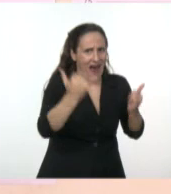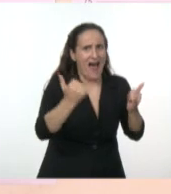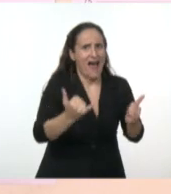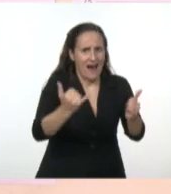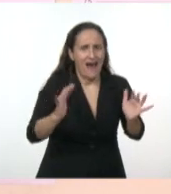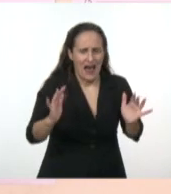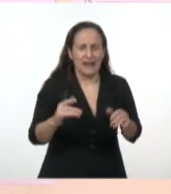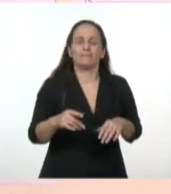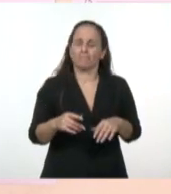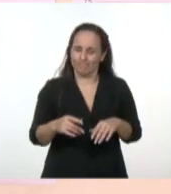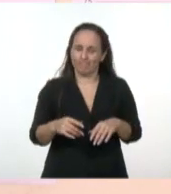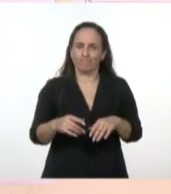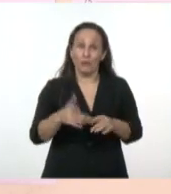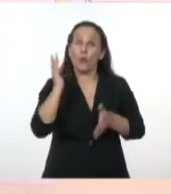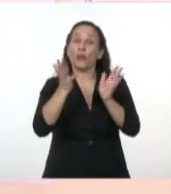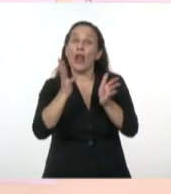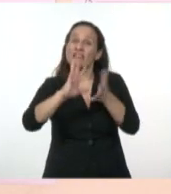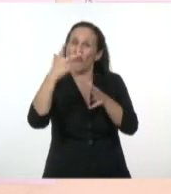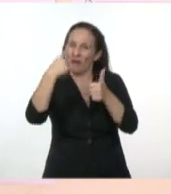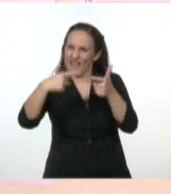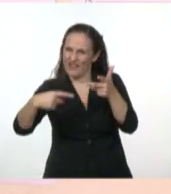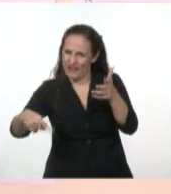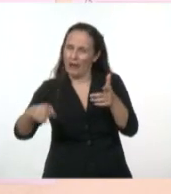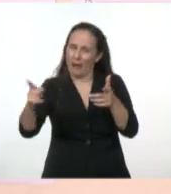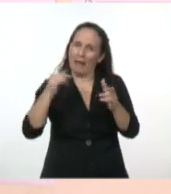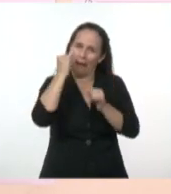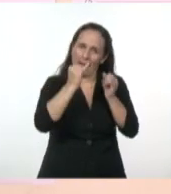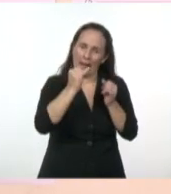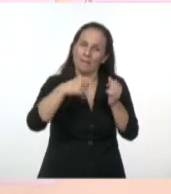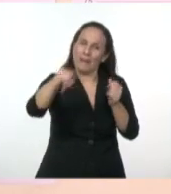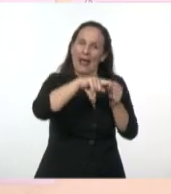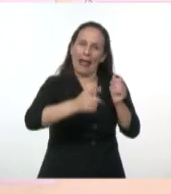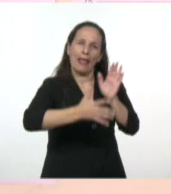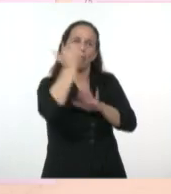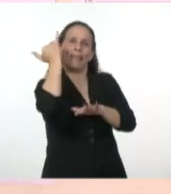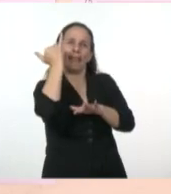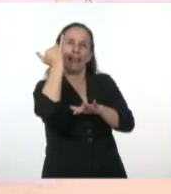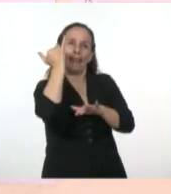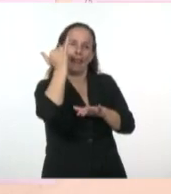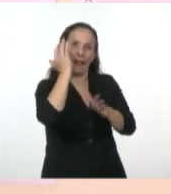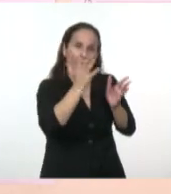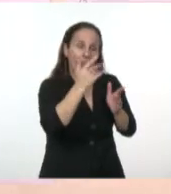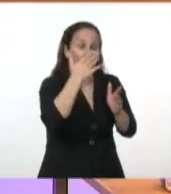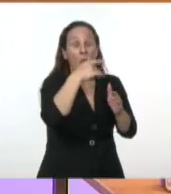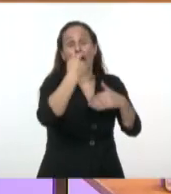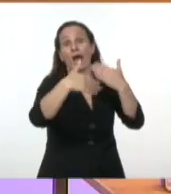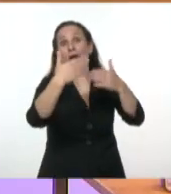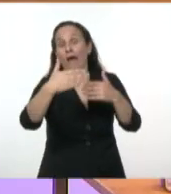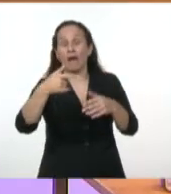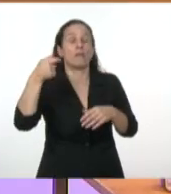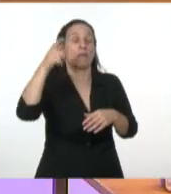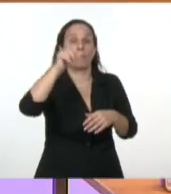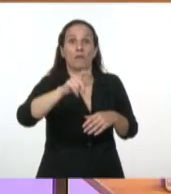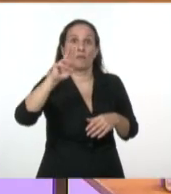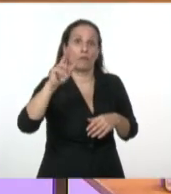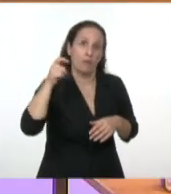violencia que sí. nos van a servir para detectar después situaciones de violencia que muchas veces devienen en un femicidio. Y por último, la edad de